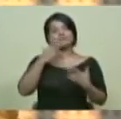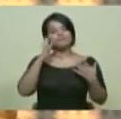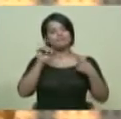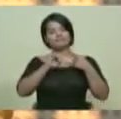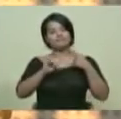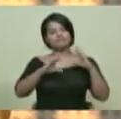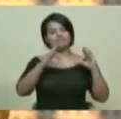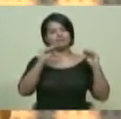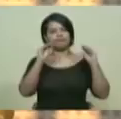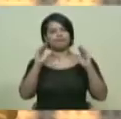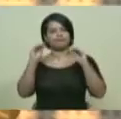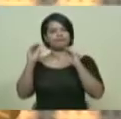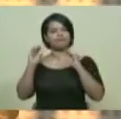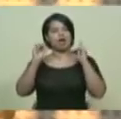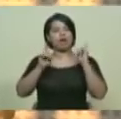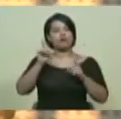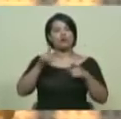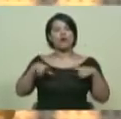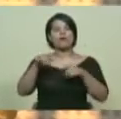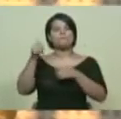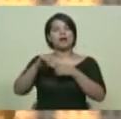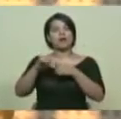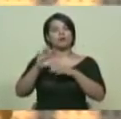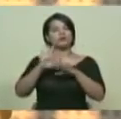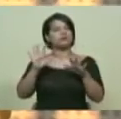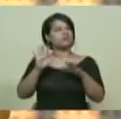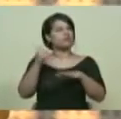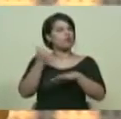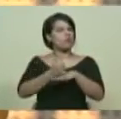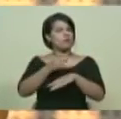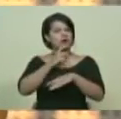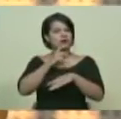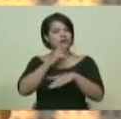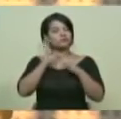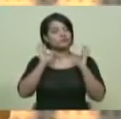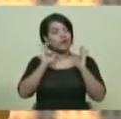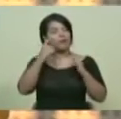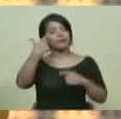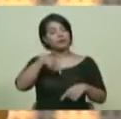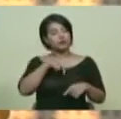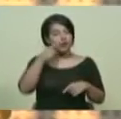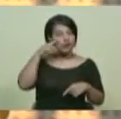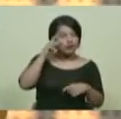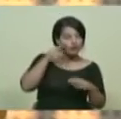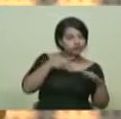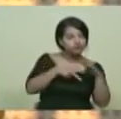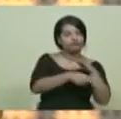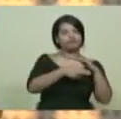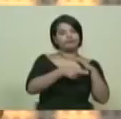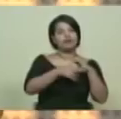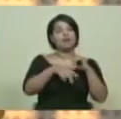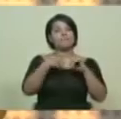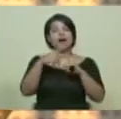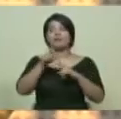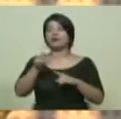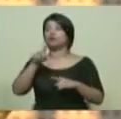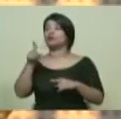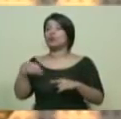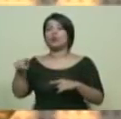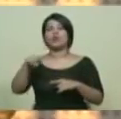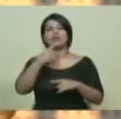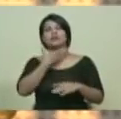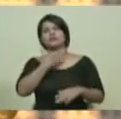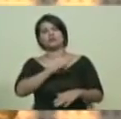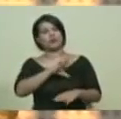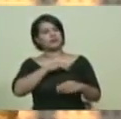eléctricas en algunos lugares de Maracaibo fueron ocasionados por actos vandálicos. Al mismo tiempo afirmó que los zulianos repudian este tipo